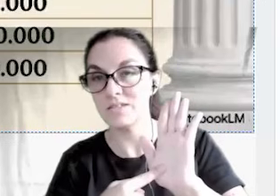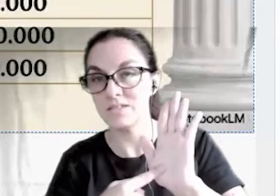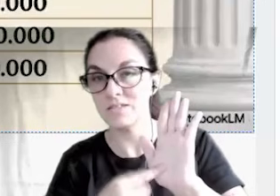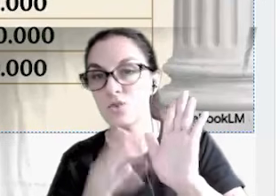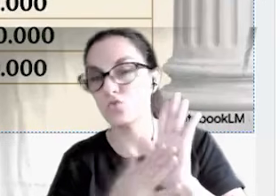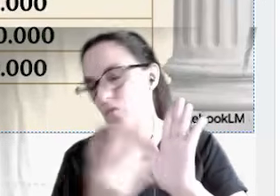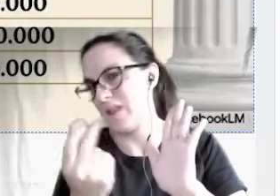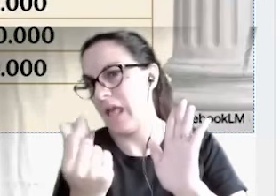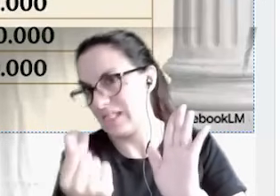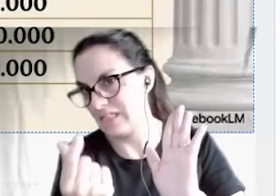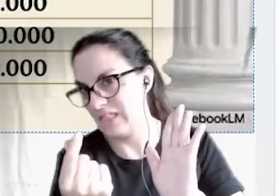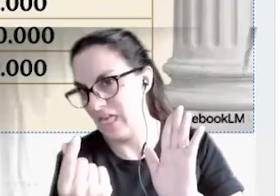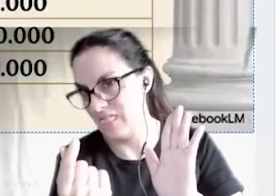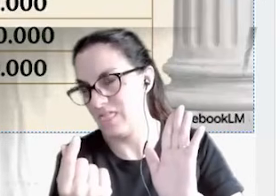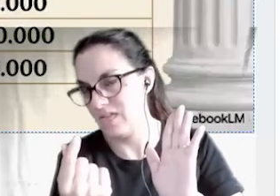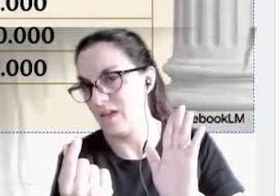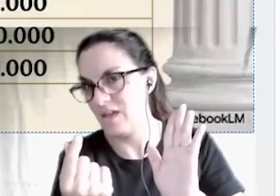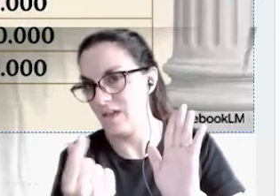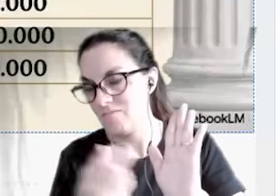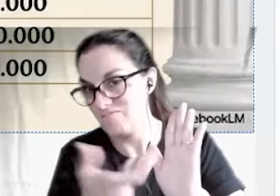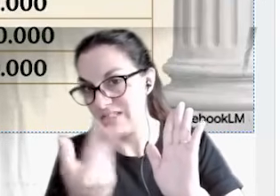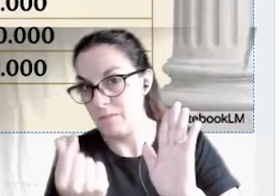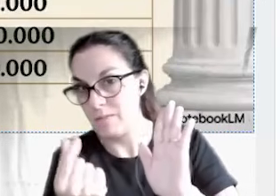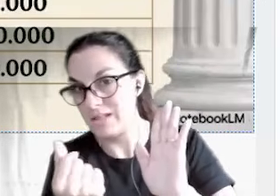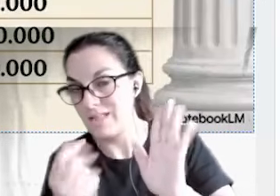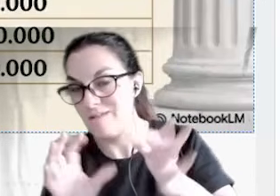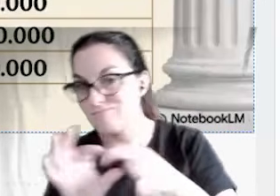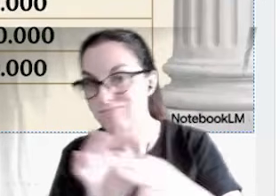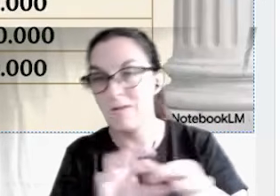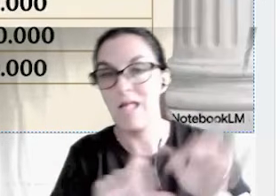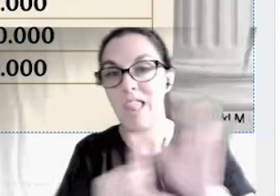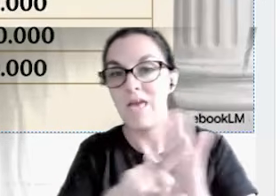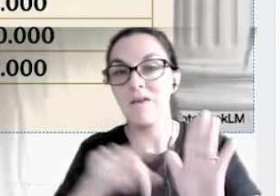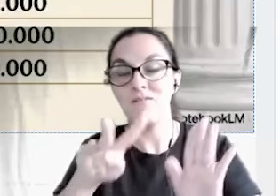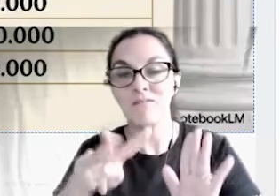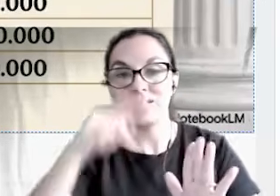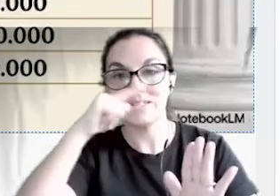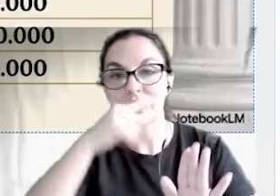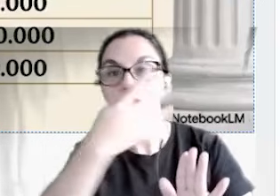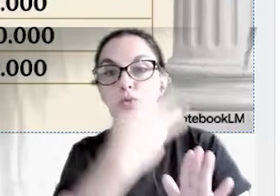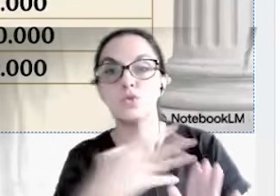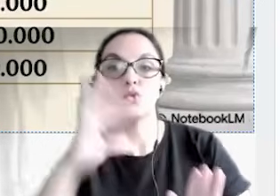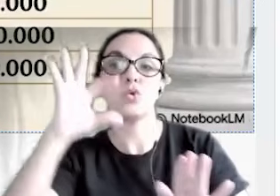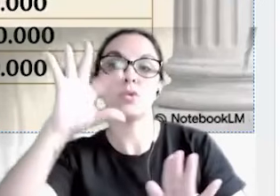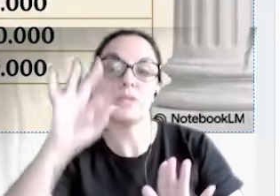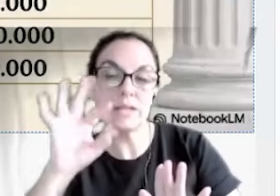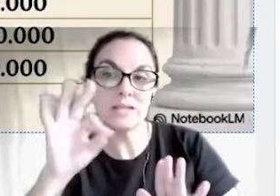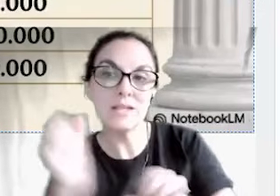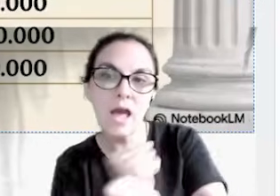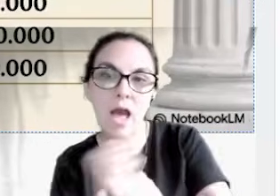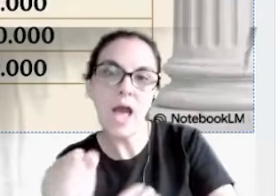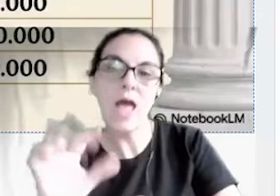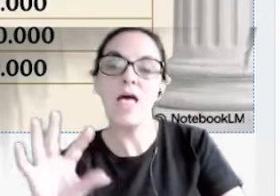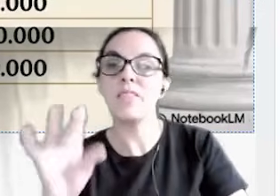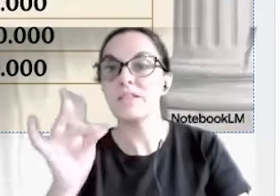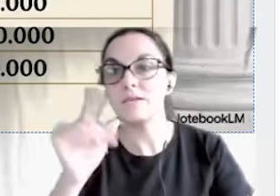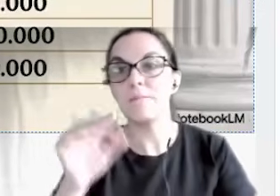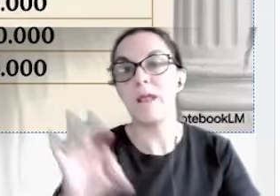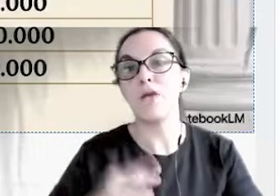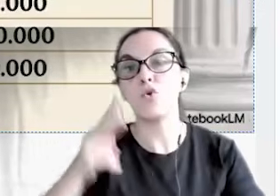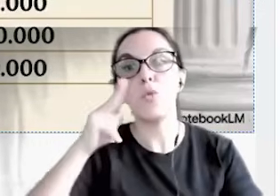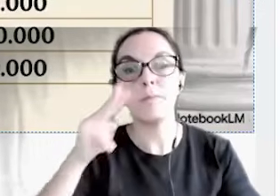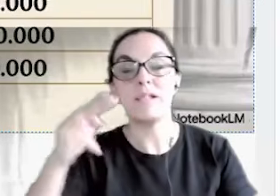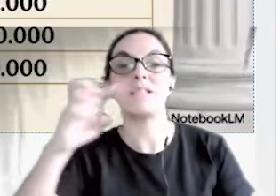cuantía de la ley 27430, sancionada en diciembre del 2017, y cómo